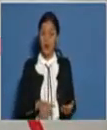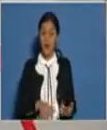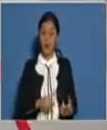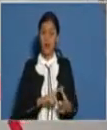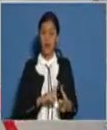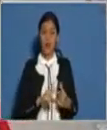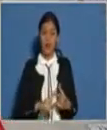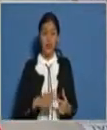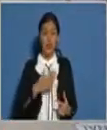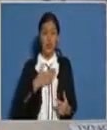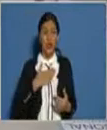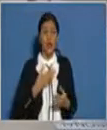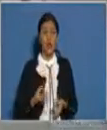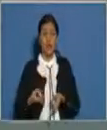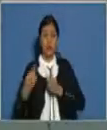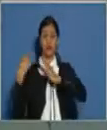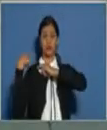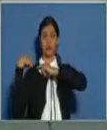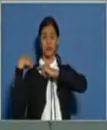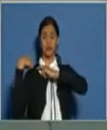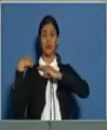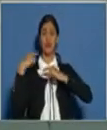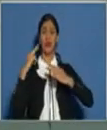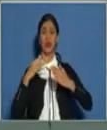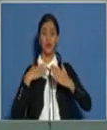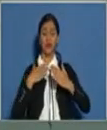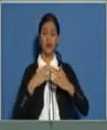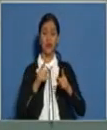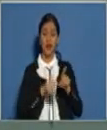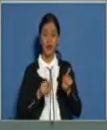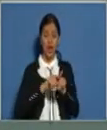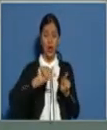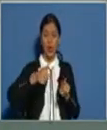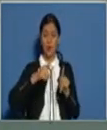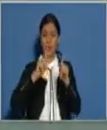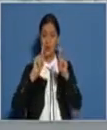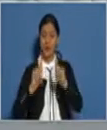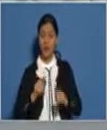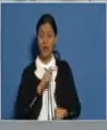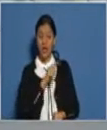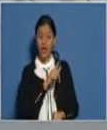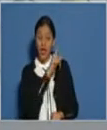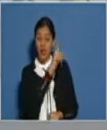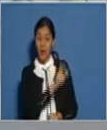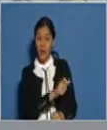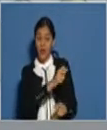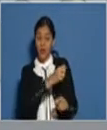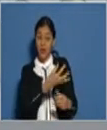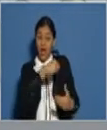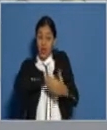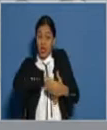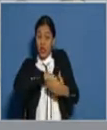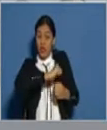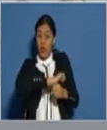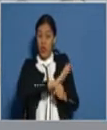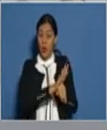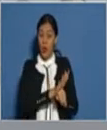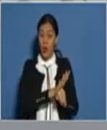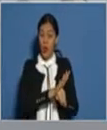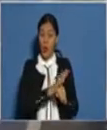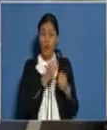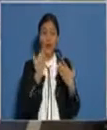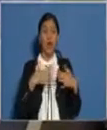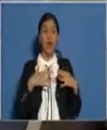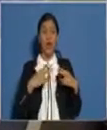de nosotros y de, claro, de muchas personas también alrededor, el que ellos puedan seguir adelante y